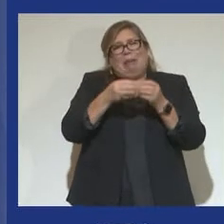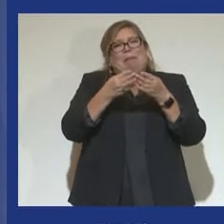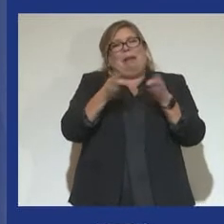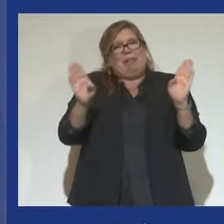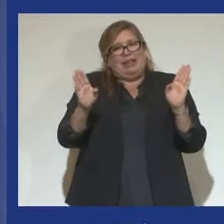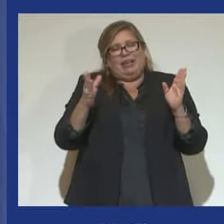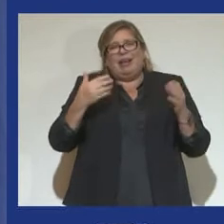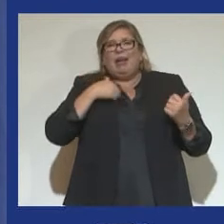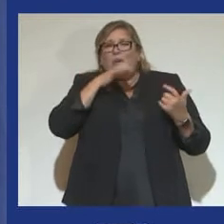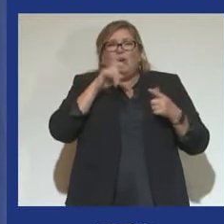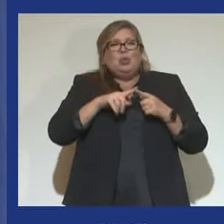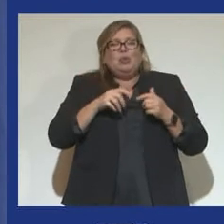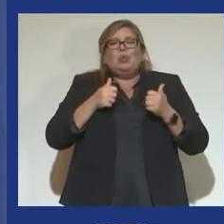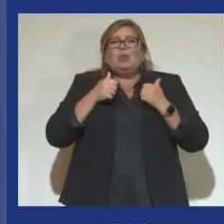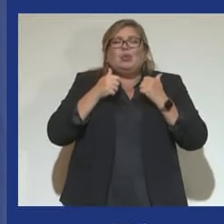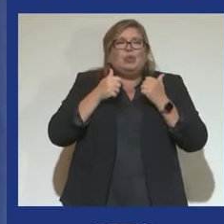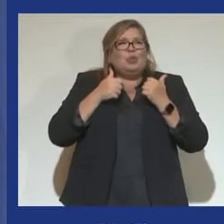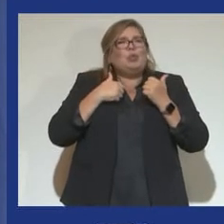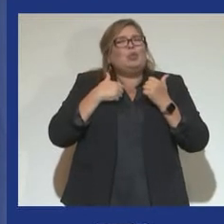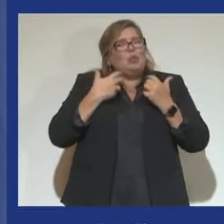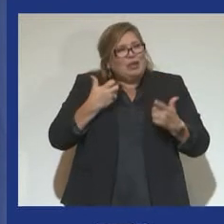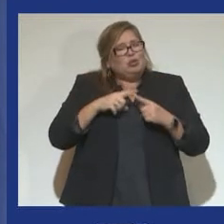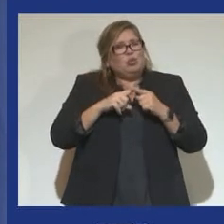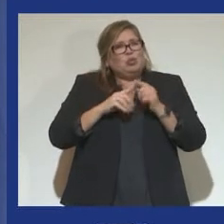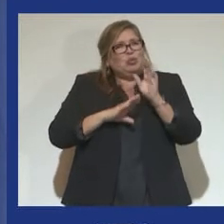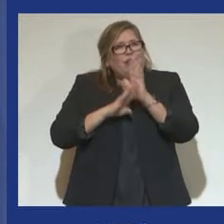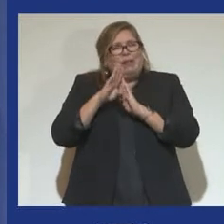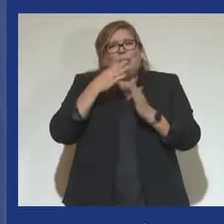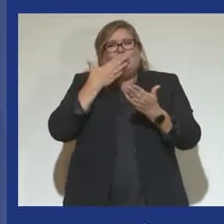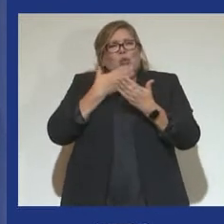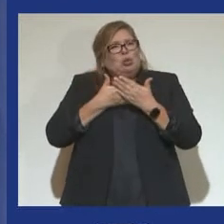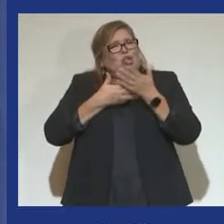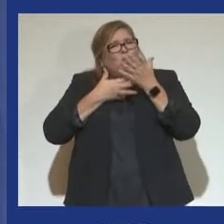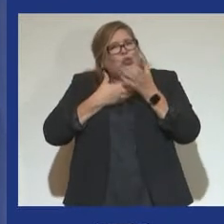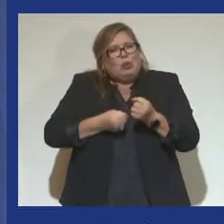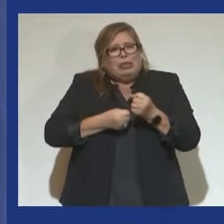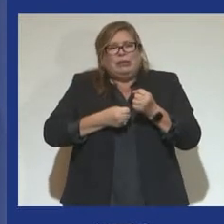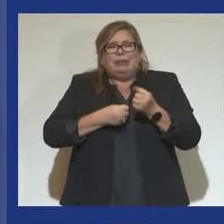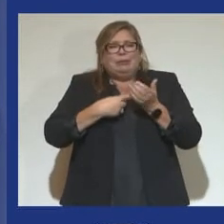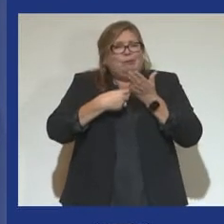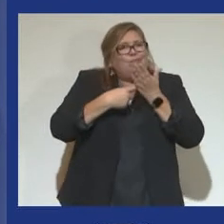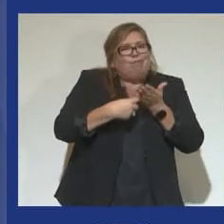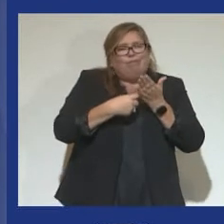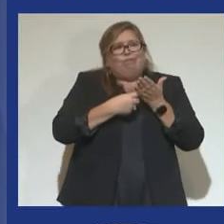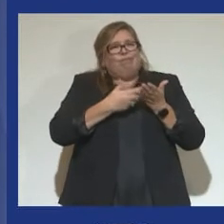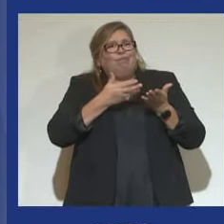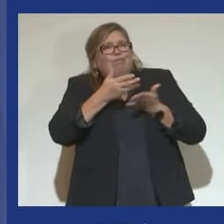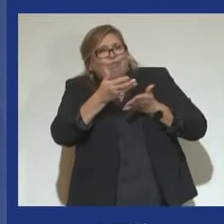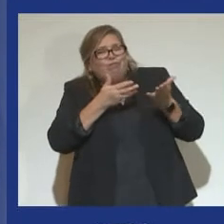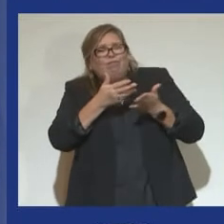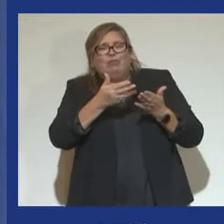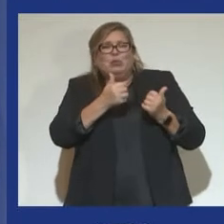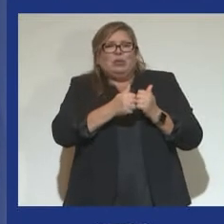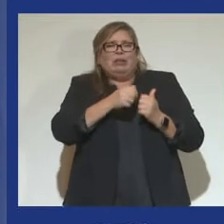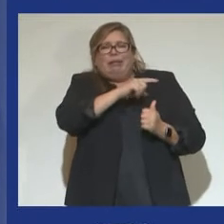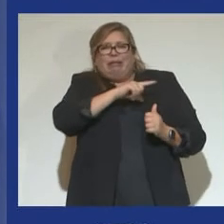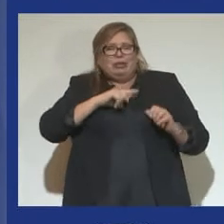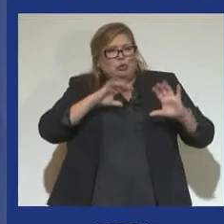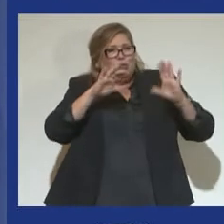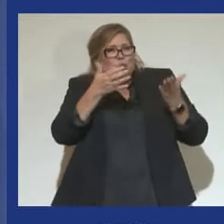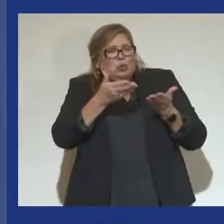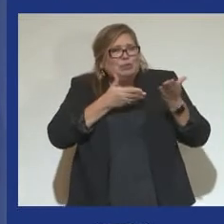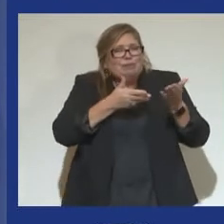en un esfuerzo de crear un proceso de confianza con los grupos críticos con los que estamos negociando